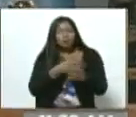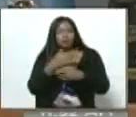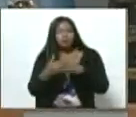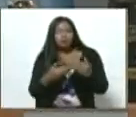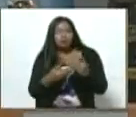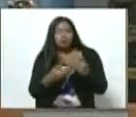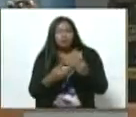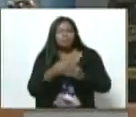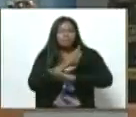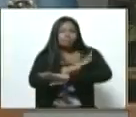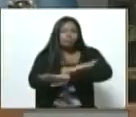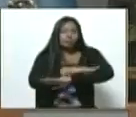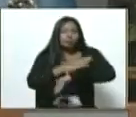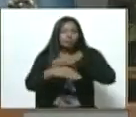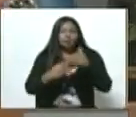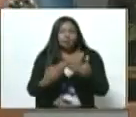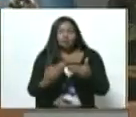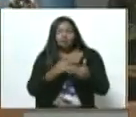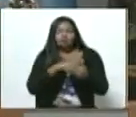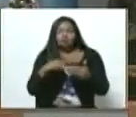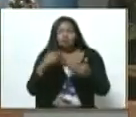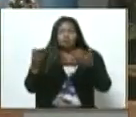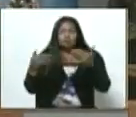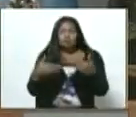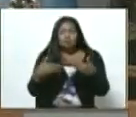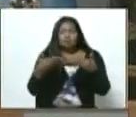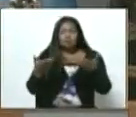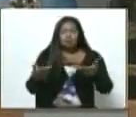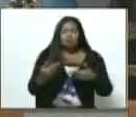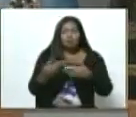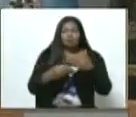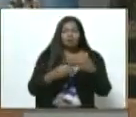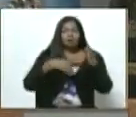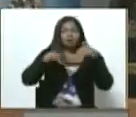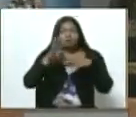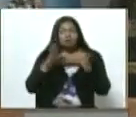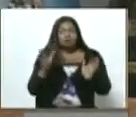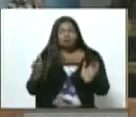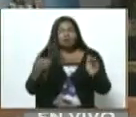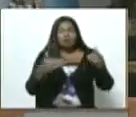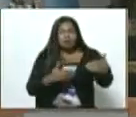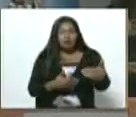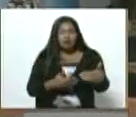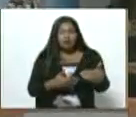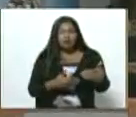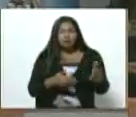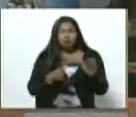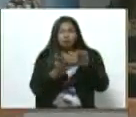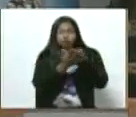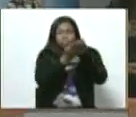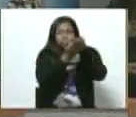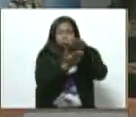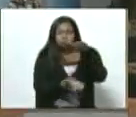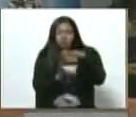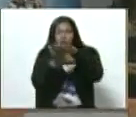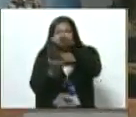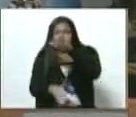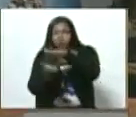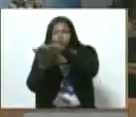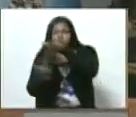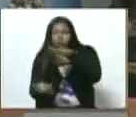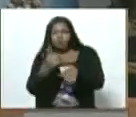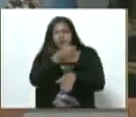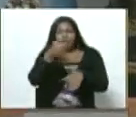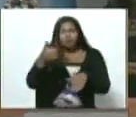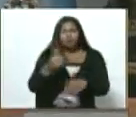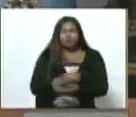Moral Republicano, trajimos también en 14 cajas los expedientes de cada uno de ellos. Hago